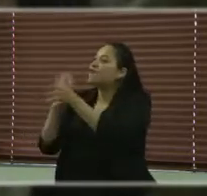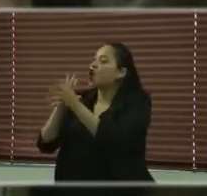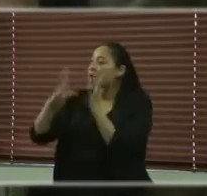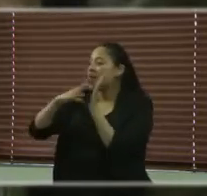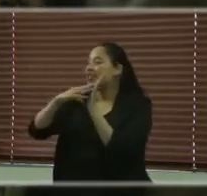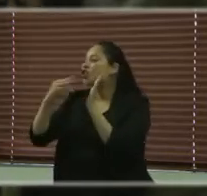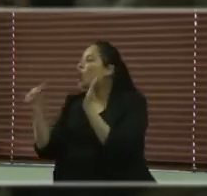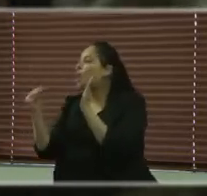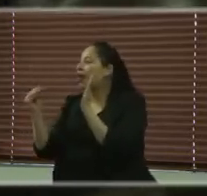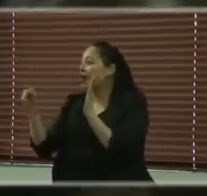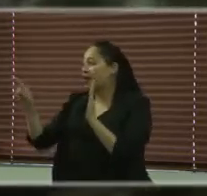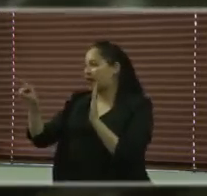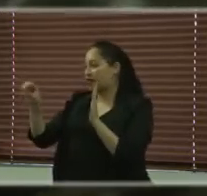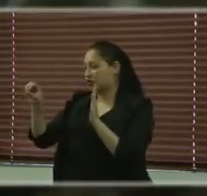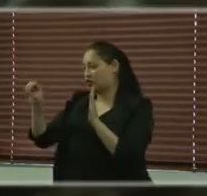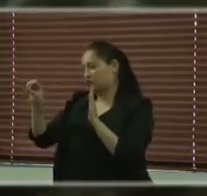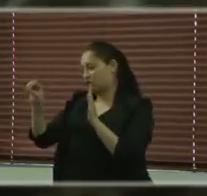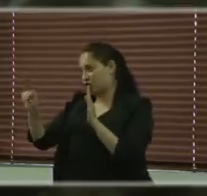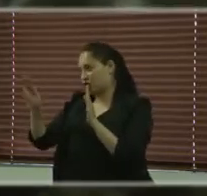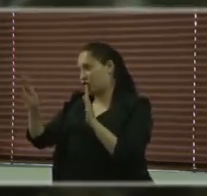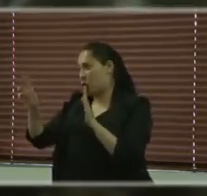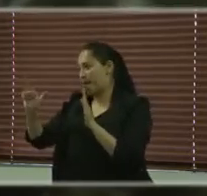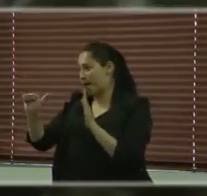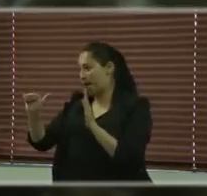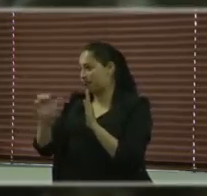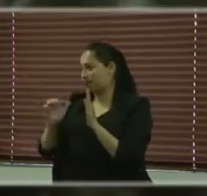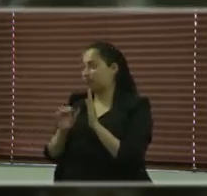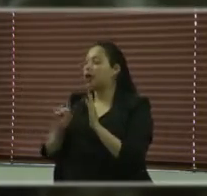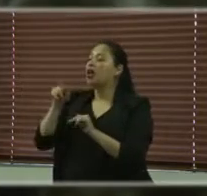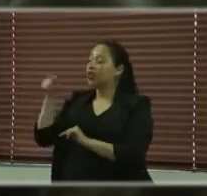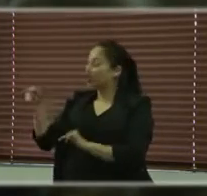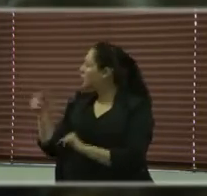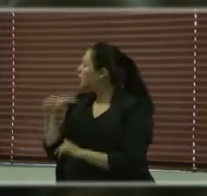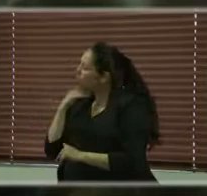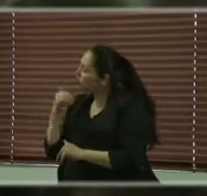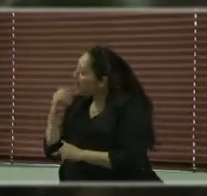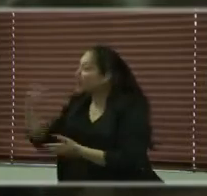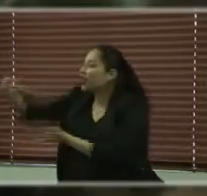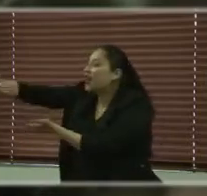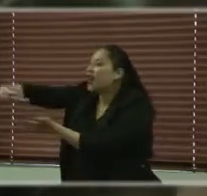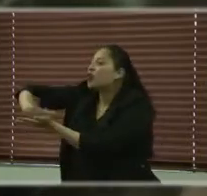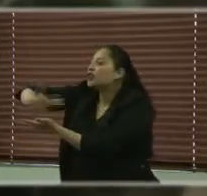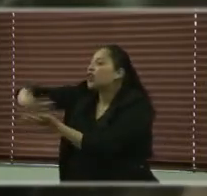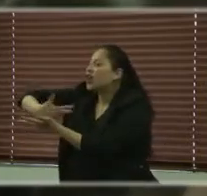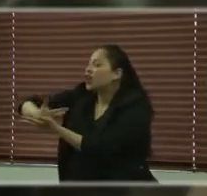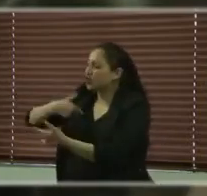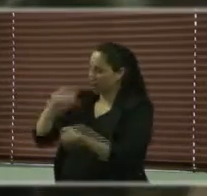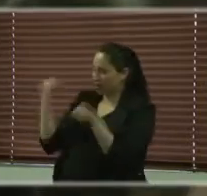que de tu experiencia nos dieras algunas recomendaciones para este informe gracias